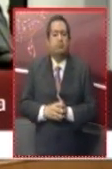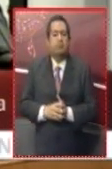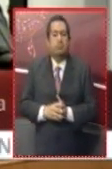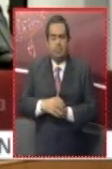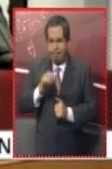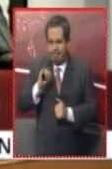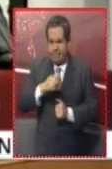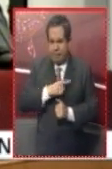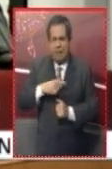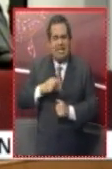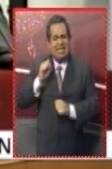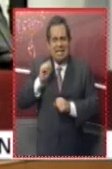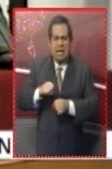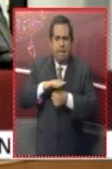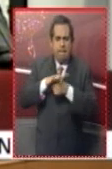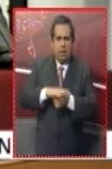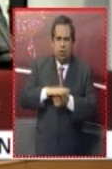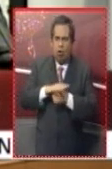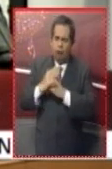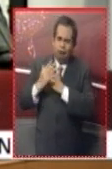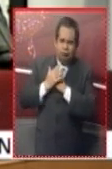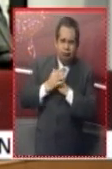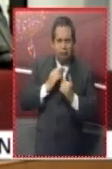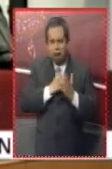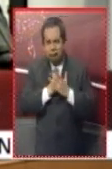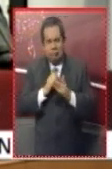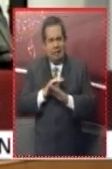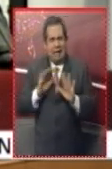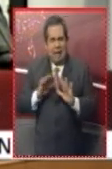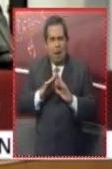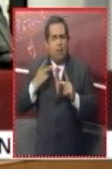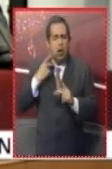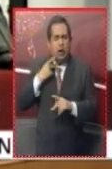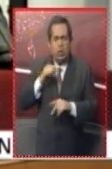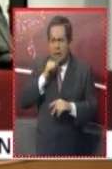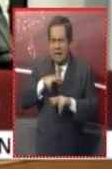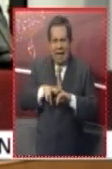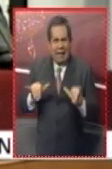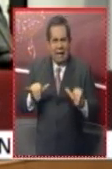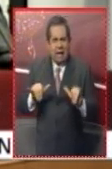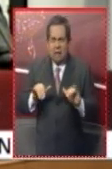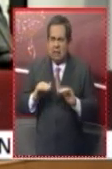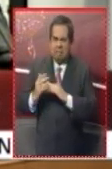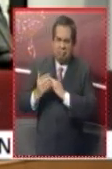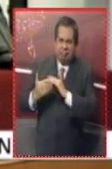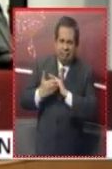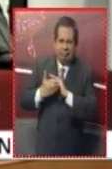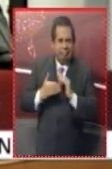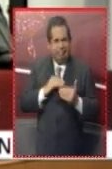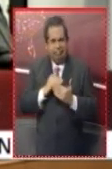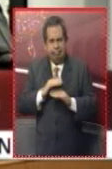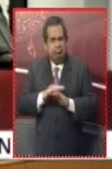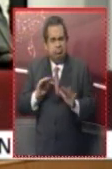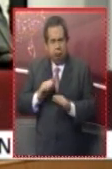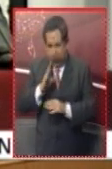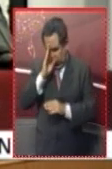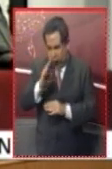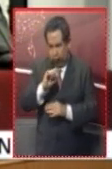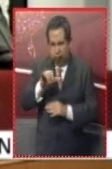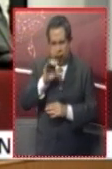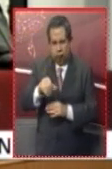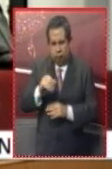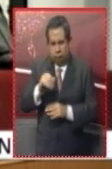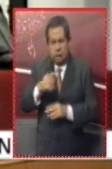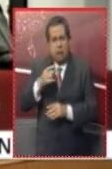presiones, tanto de orden político, así como también dentro del